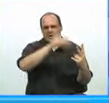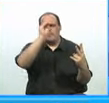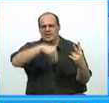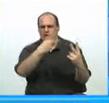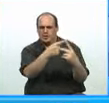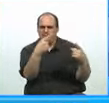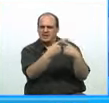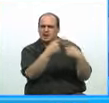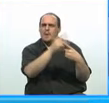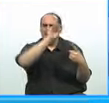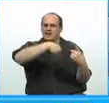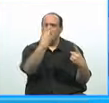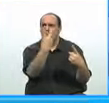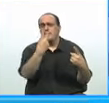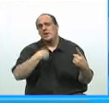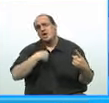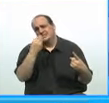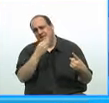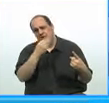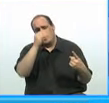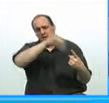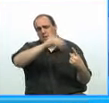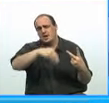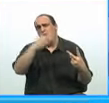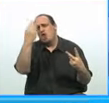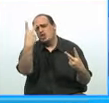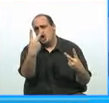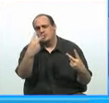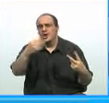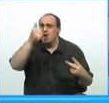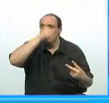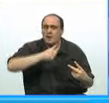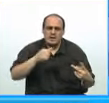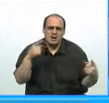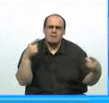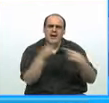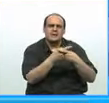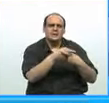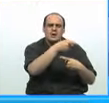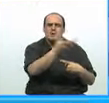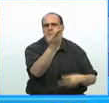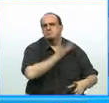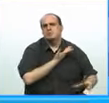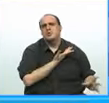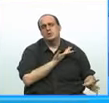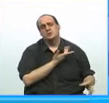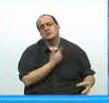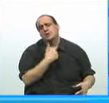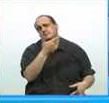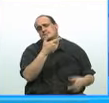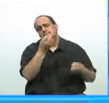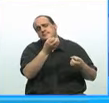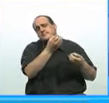Pero el domingo pudo mantenerse, pudo aguantar mentalmente y creo que fue un justo ganador. Nos